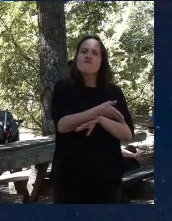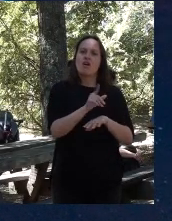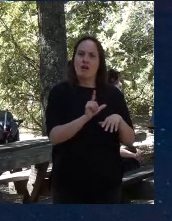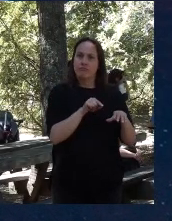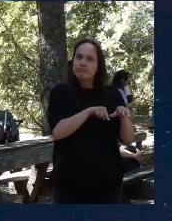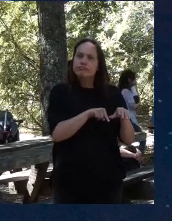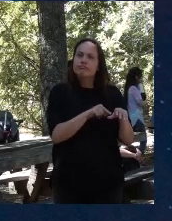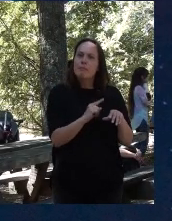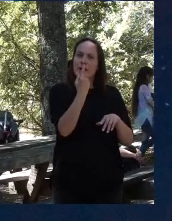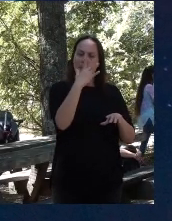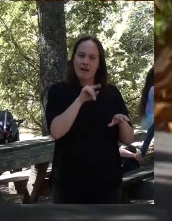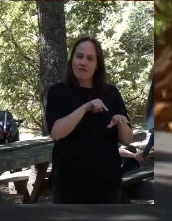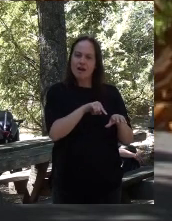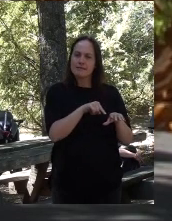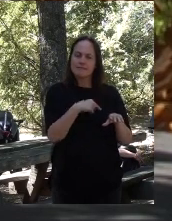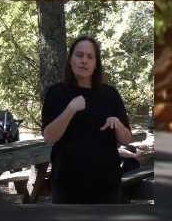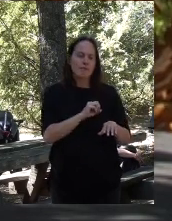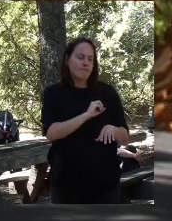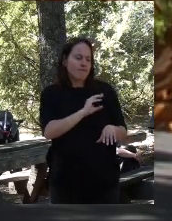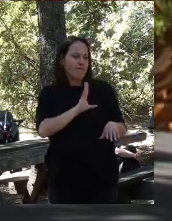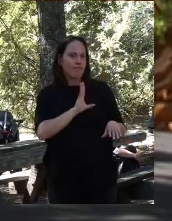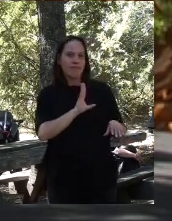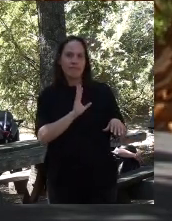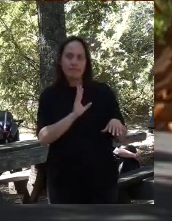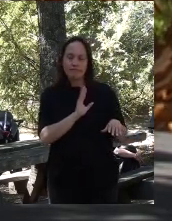entonces. Mi enamoramiento fue instantáneo.